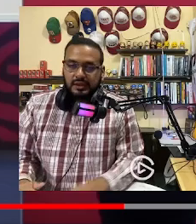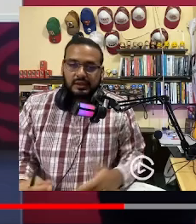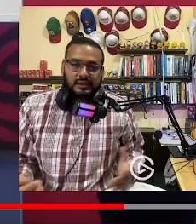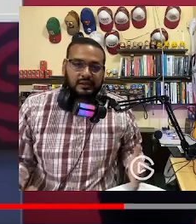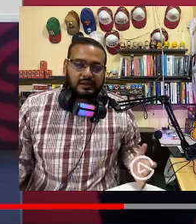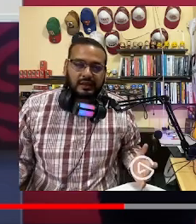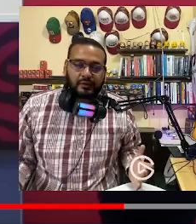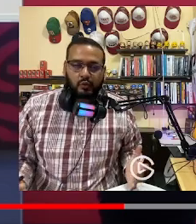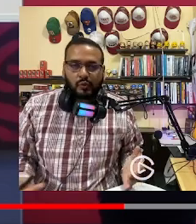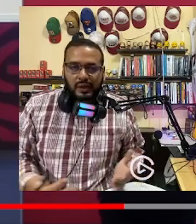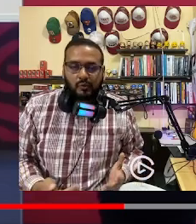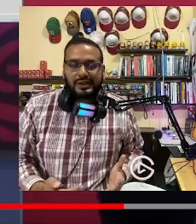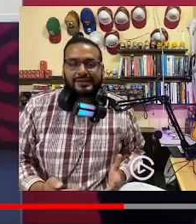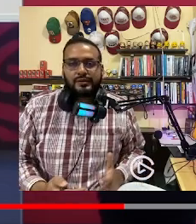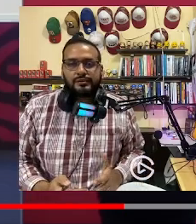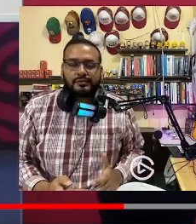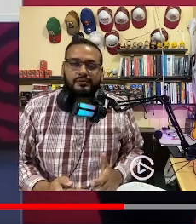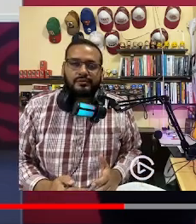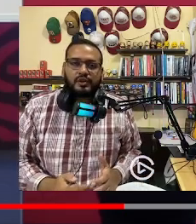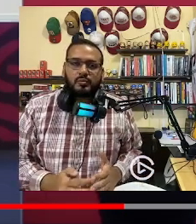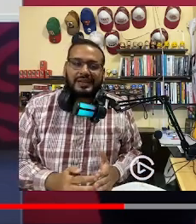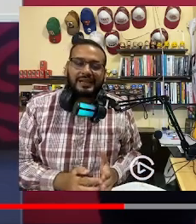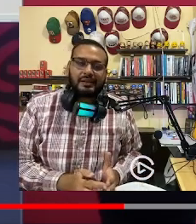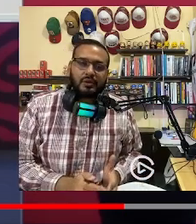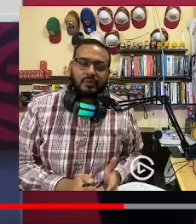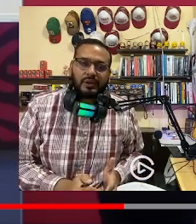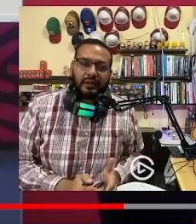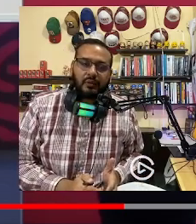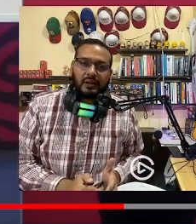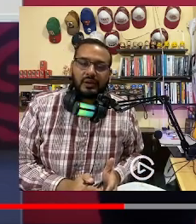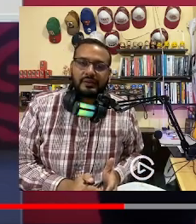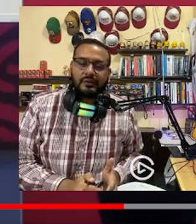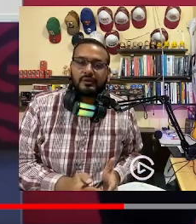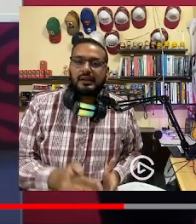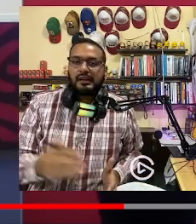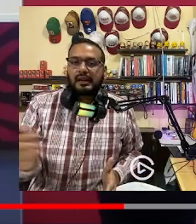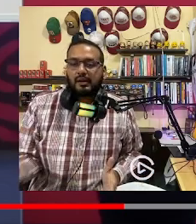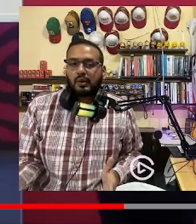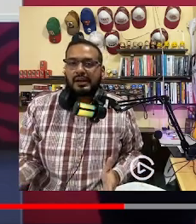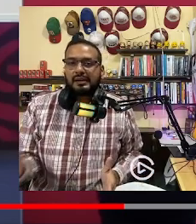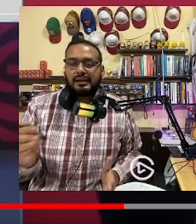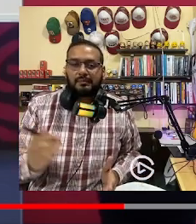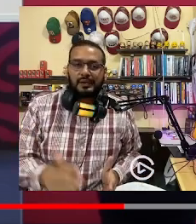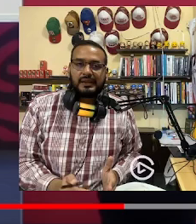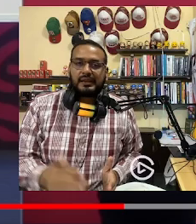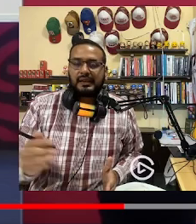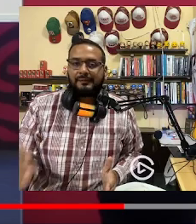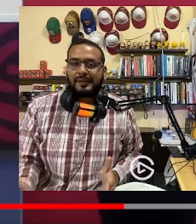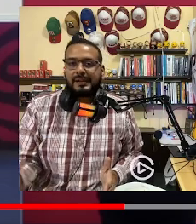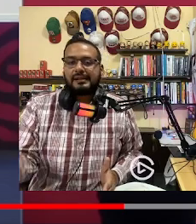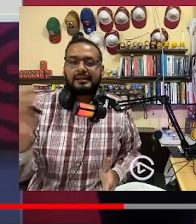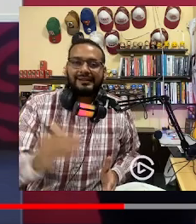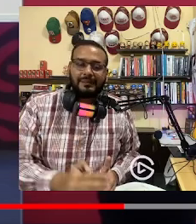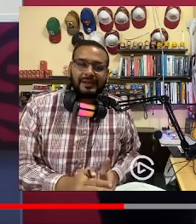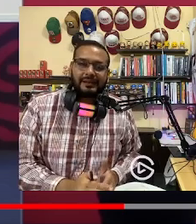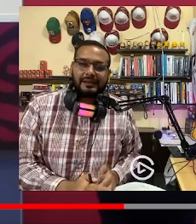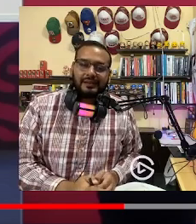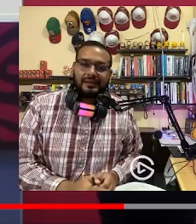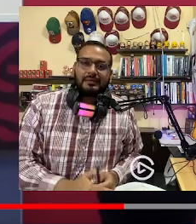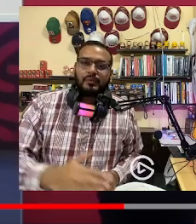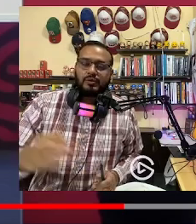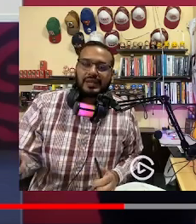Tercera, es una coalición, lo explica de nuevo, es una coalición la cual el PRI, el PAN y el